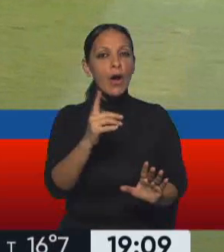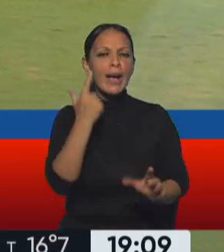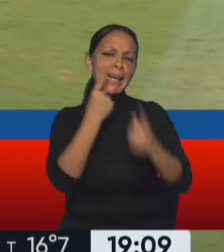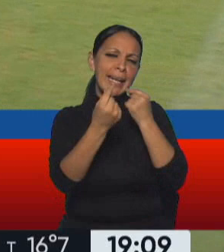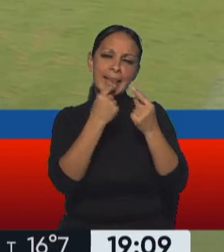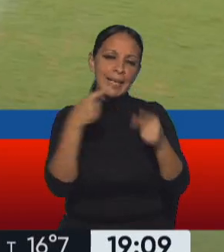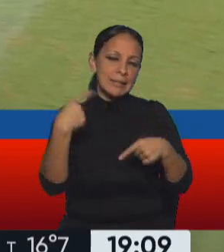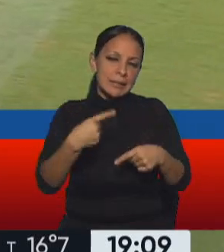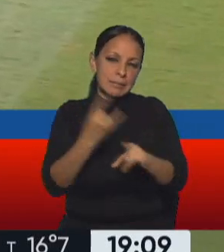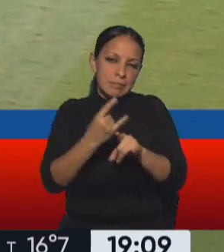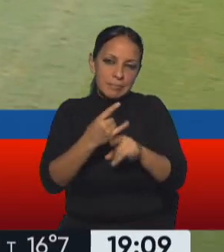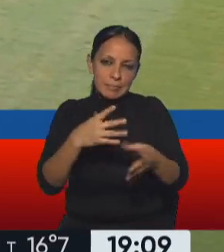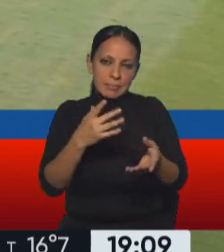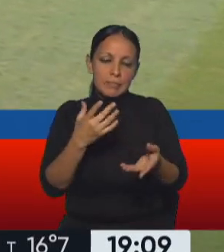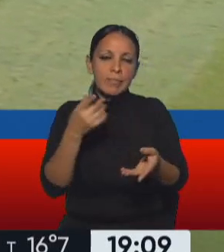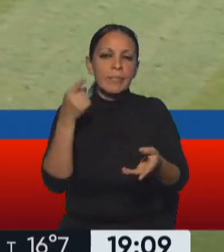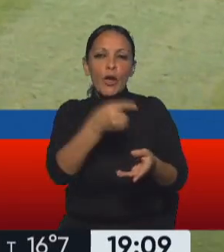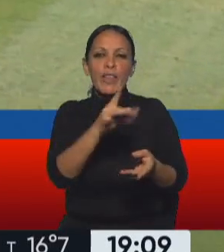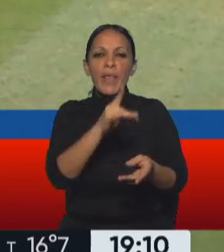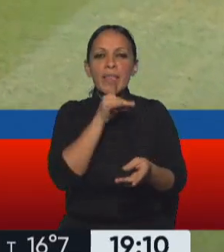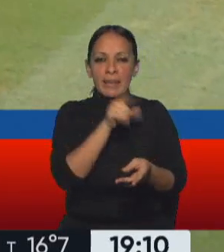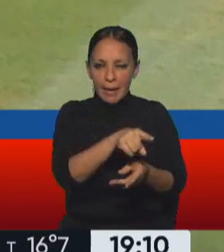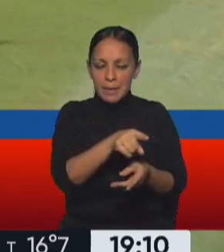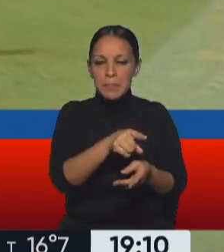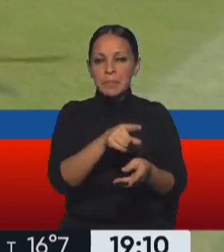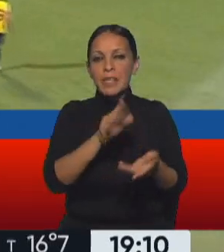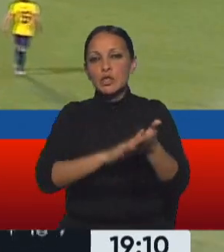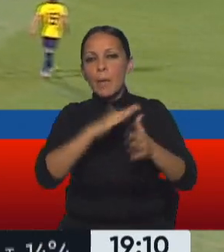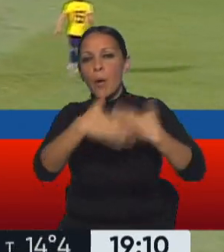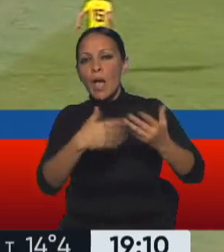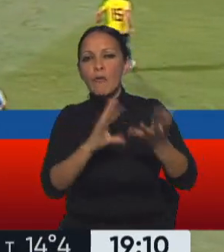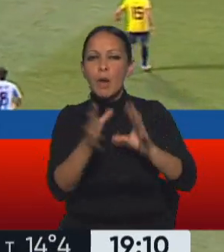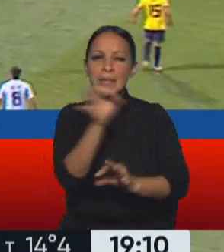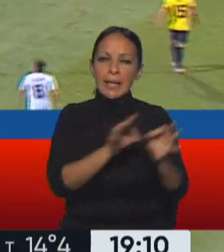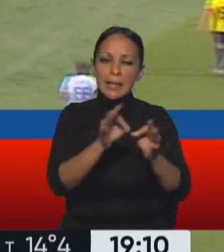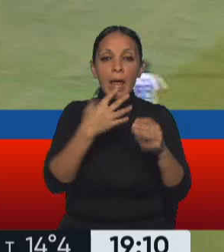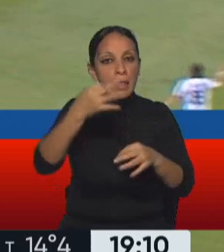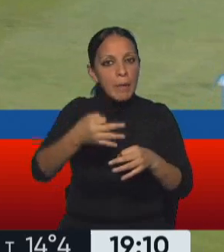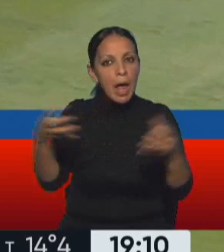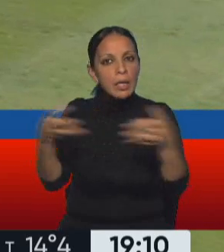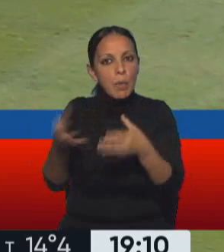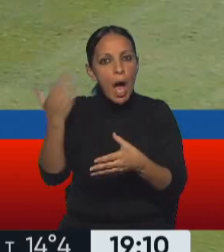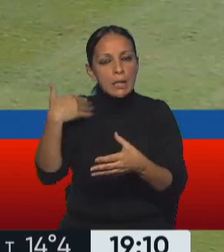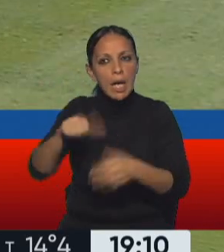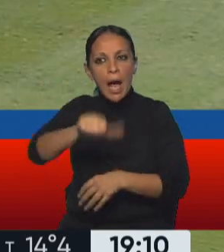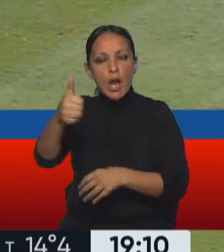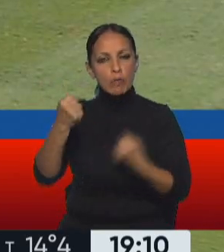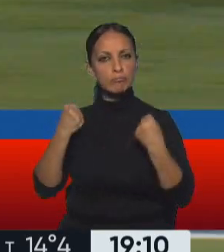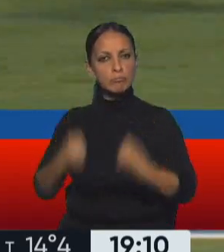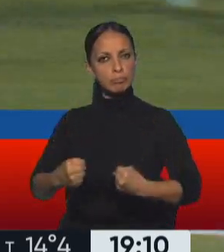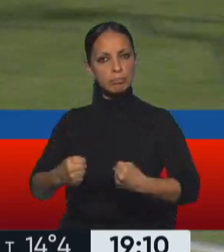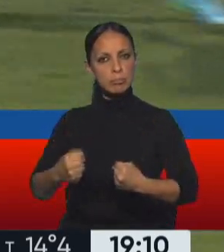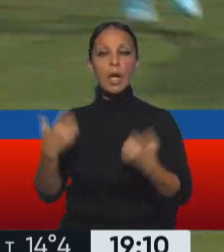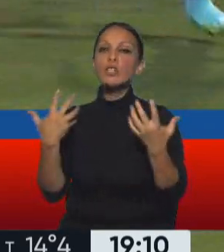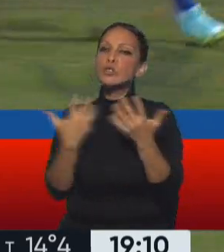que se le puede hacer se le pueden hacer escalón y desde el punto de vista del juego en muchas ocasiones es un equipo que ayer ganó con solidez que sufrió